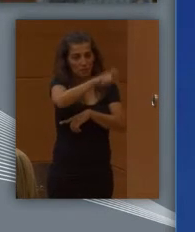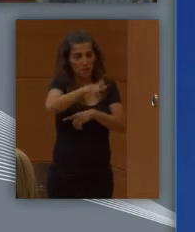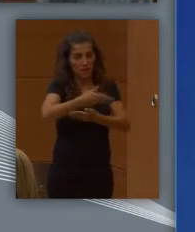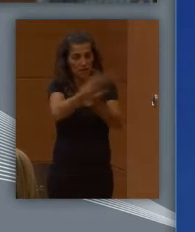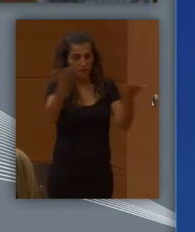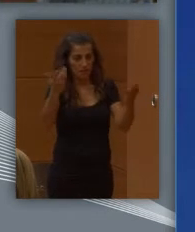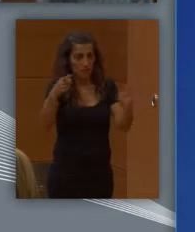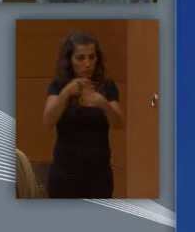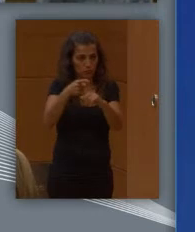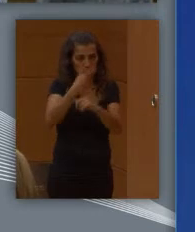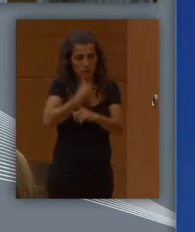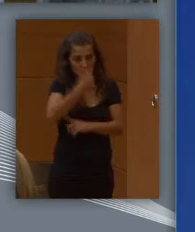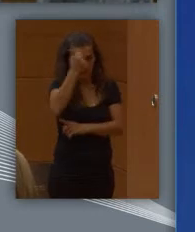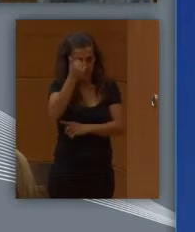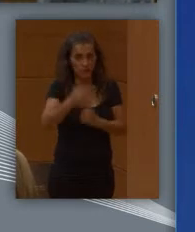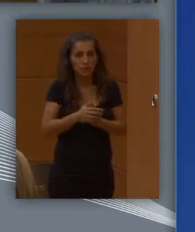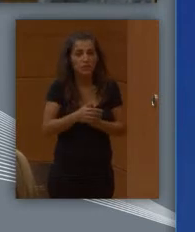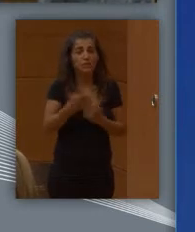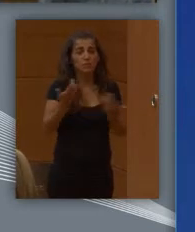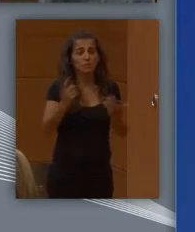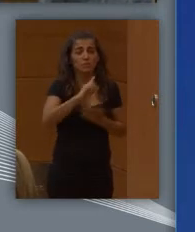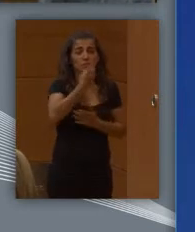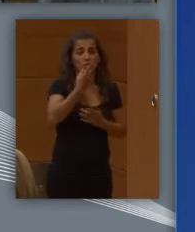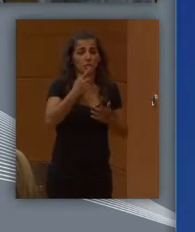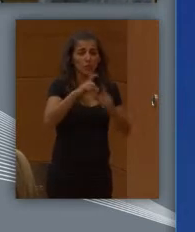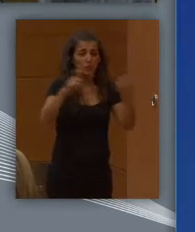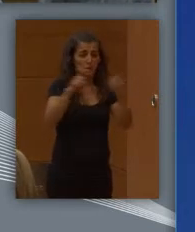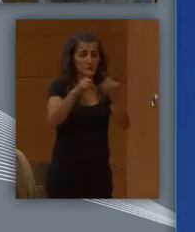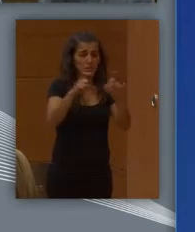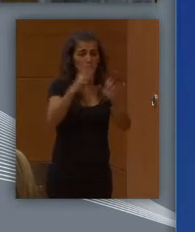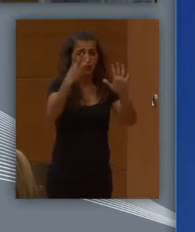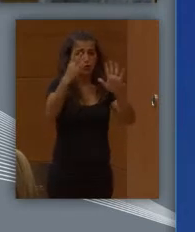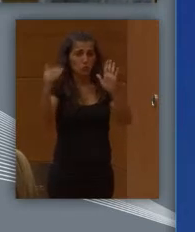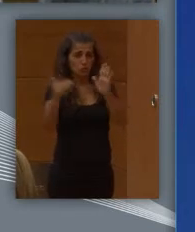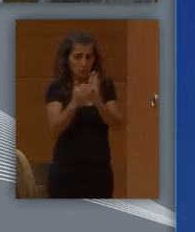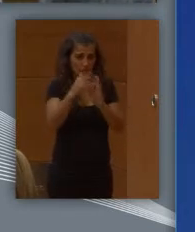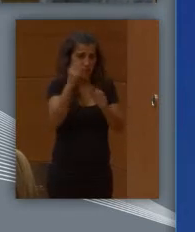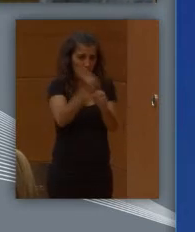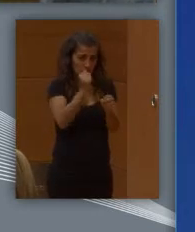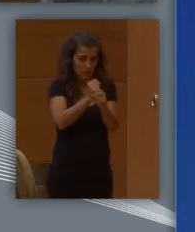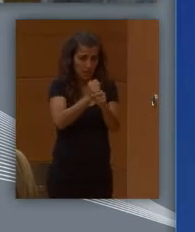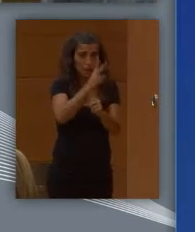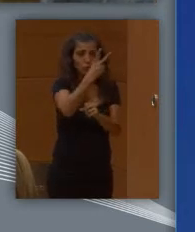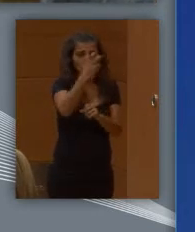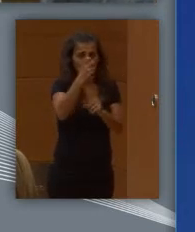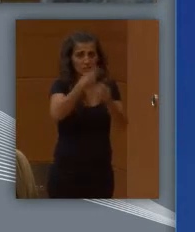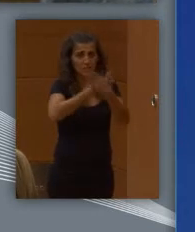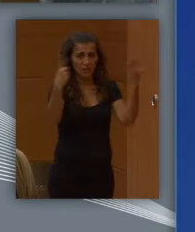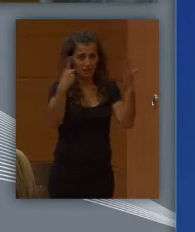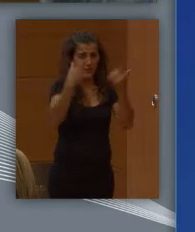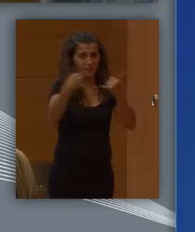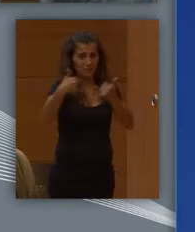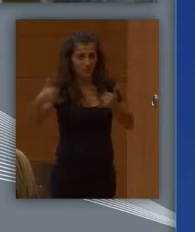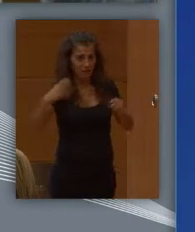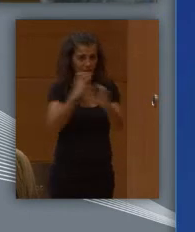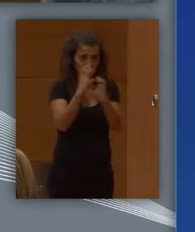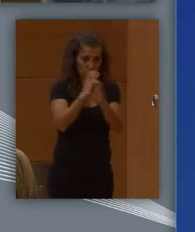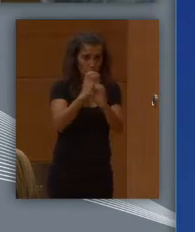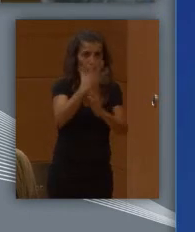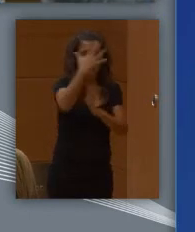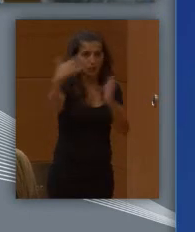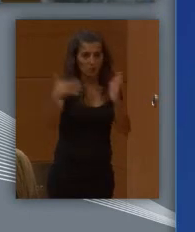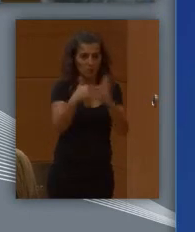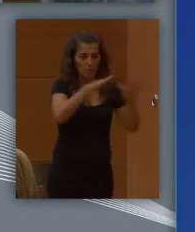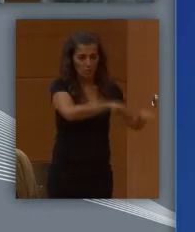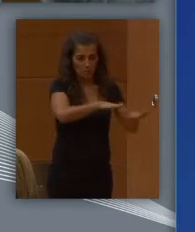primeras cifras de lo que es la empresa, unas dimensiones de más de 8.000 empleados, 216 líneas, estamos hablando de 5.000